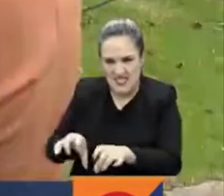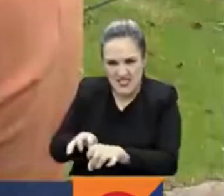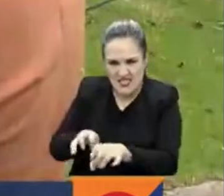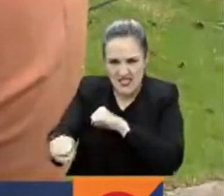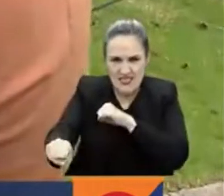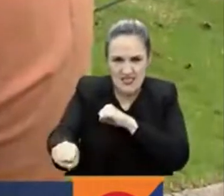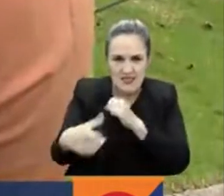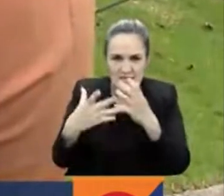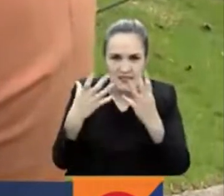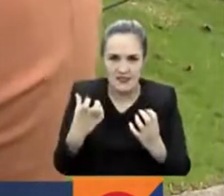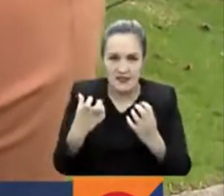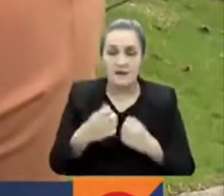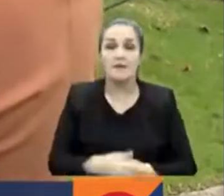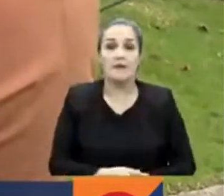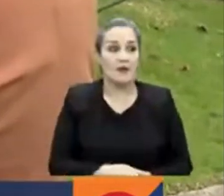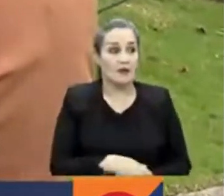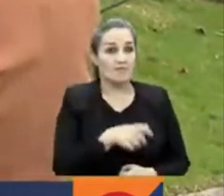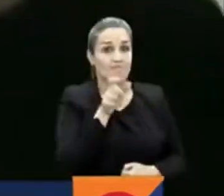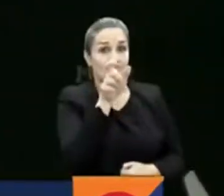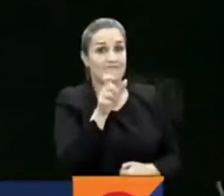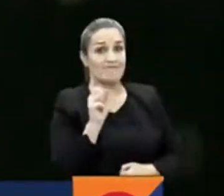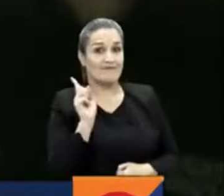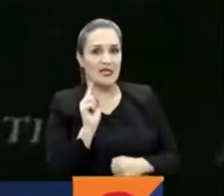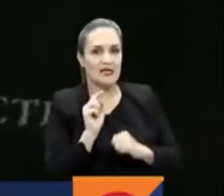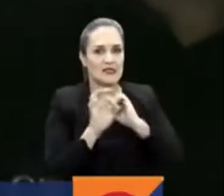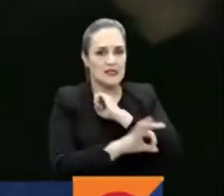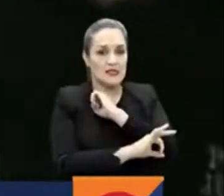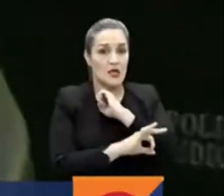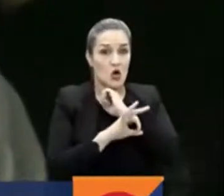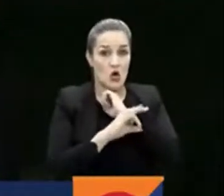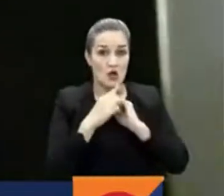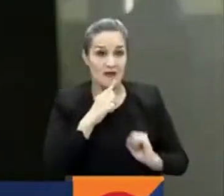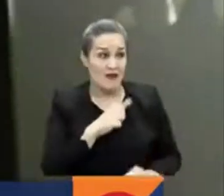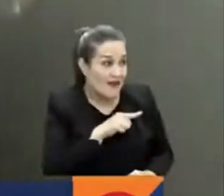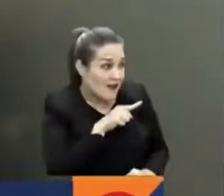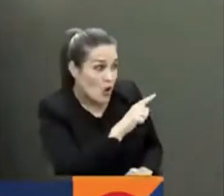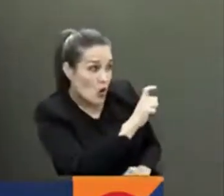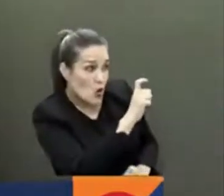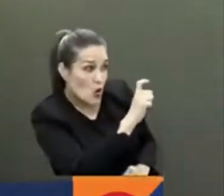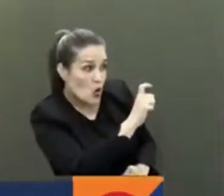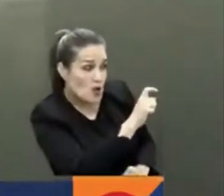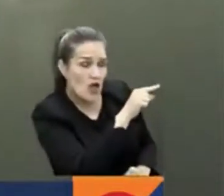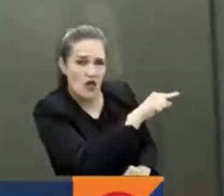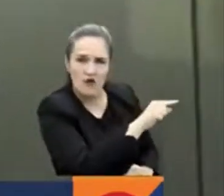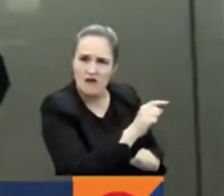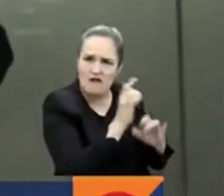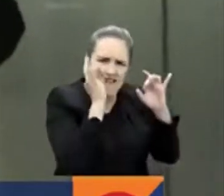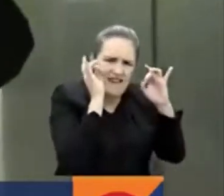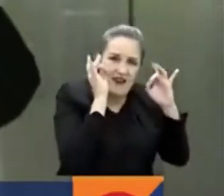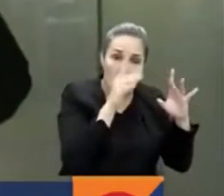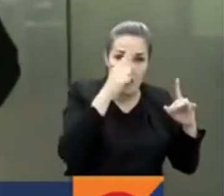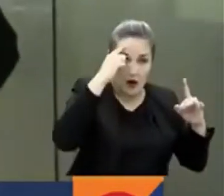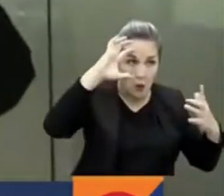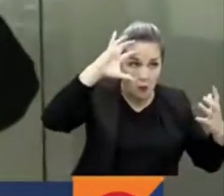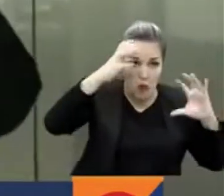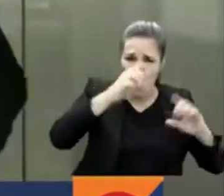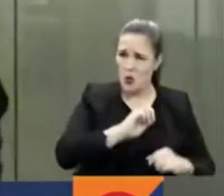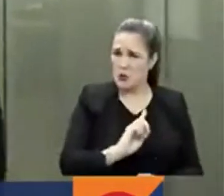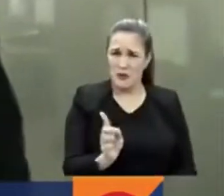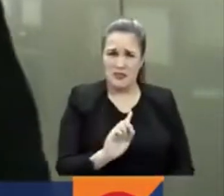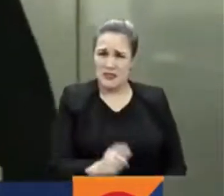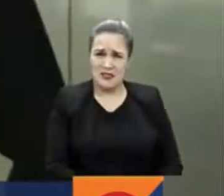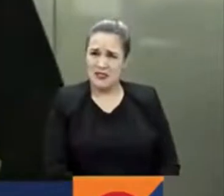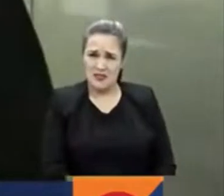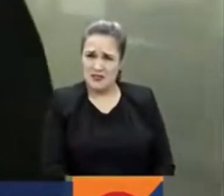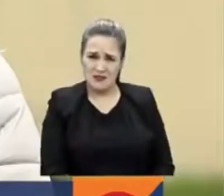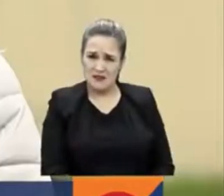víctima. Según el psicólogo forense, no necesariamente el autor de un crimen tan dramático sufre trastornos mentales. Hasta